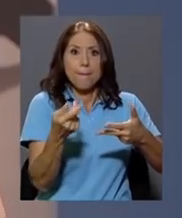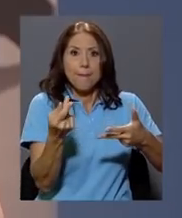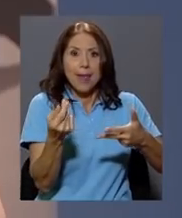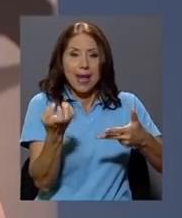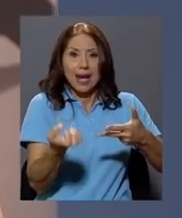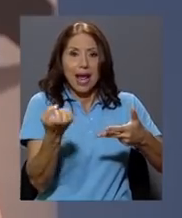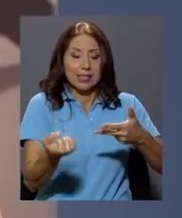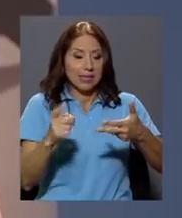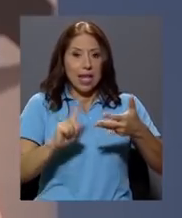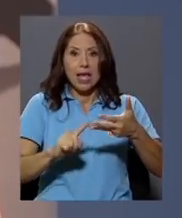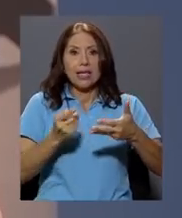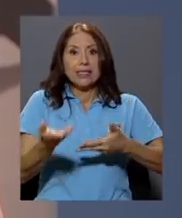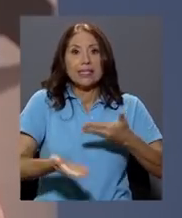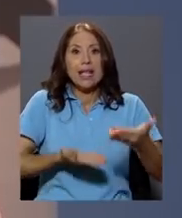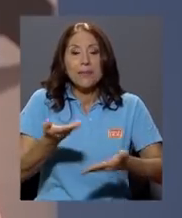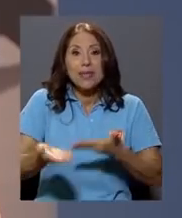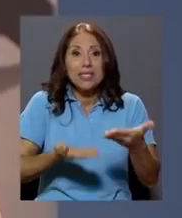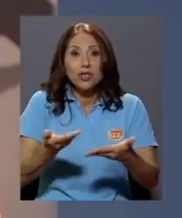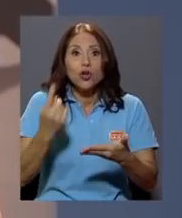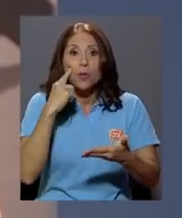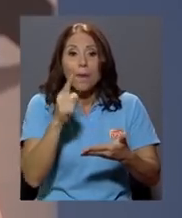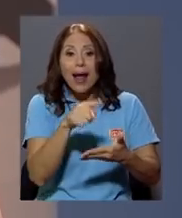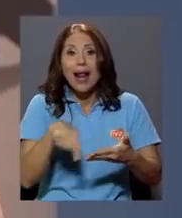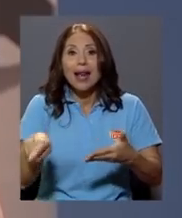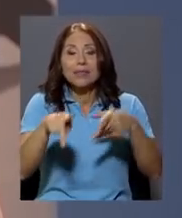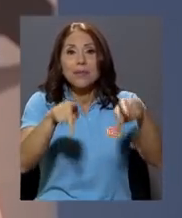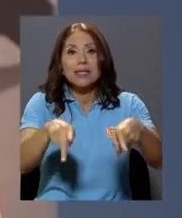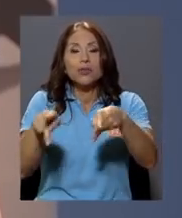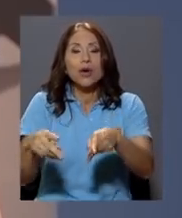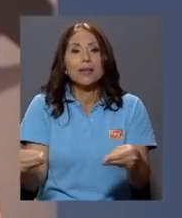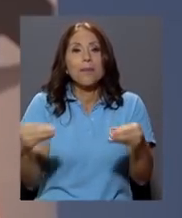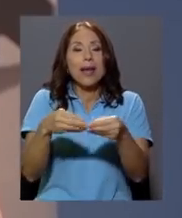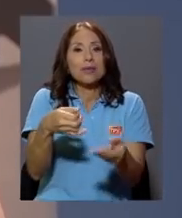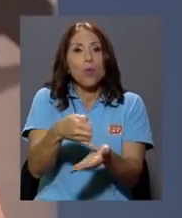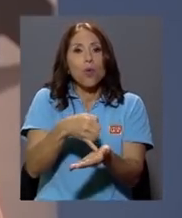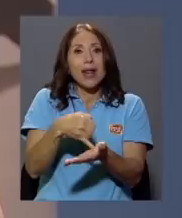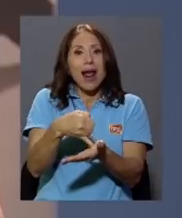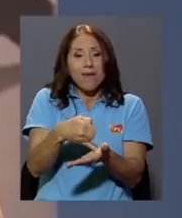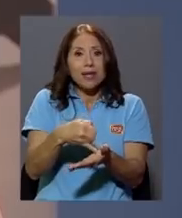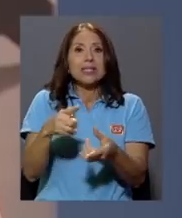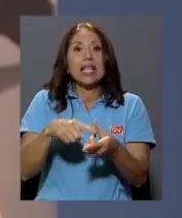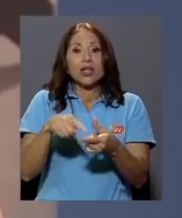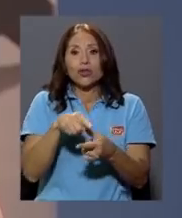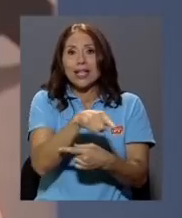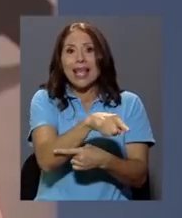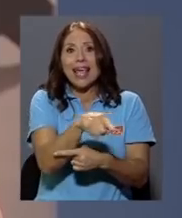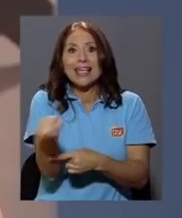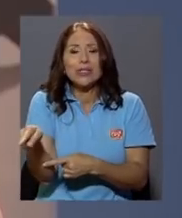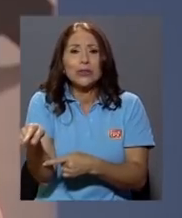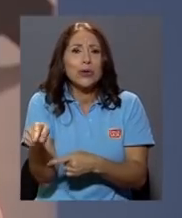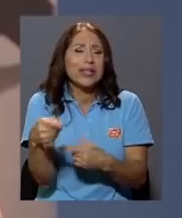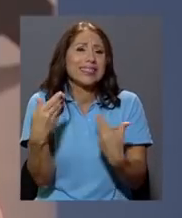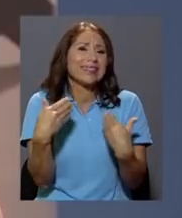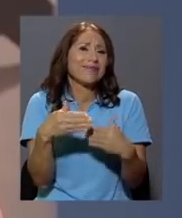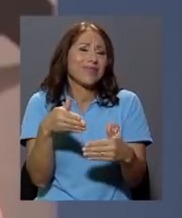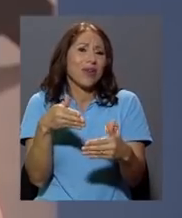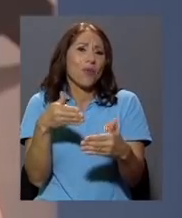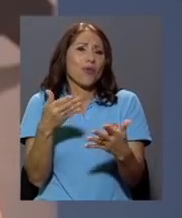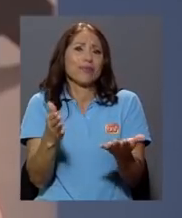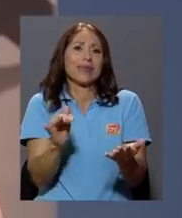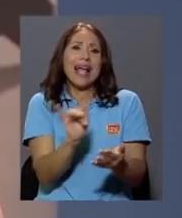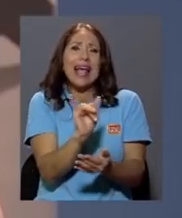dan a las poblaciones más vulnerables del país, estaría siendo casi mínimo,